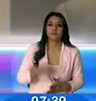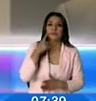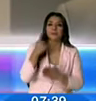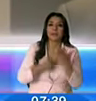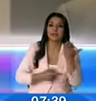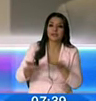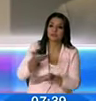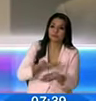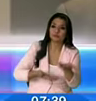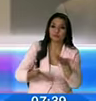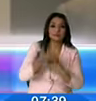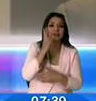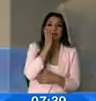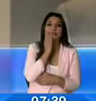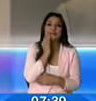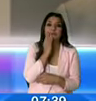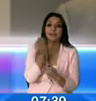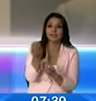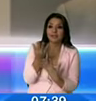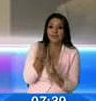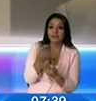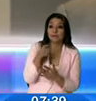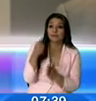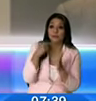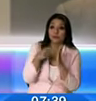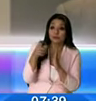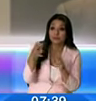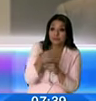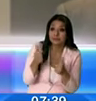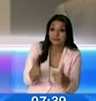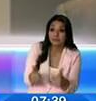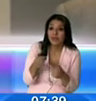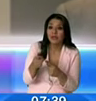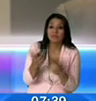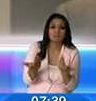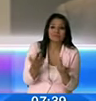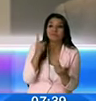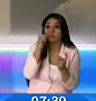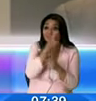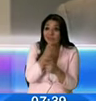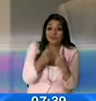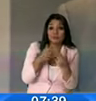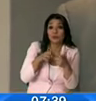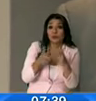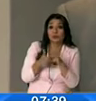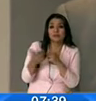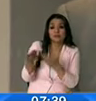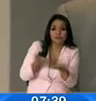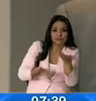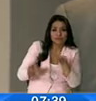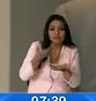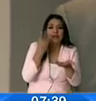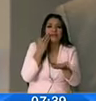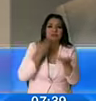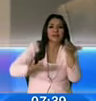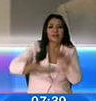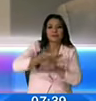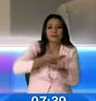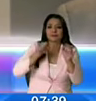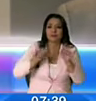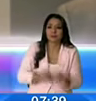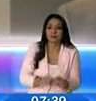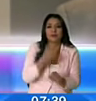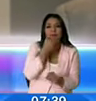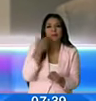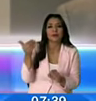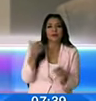de experiencias que incluyan los logros, los desafíos y las enseñanzas extraídas para poder mejorar y agilizar la